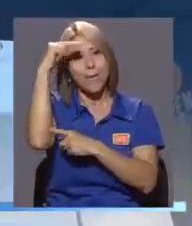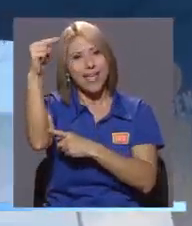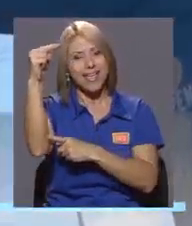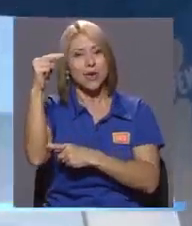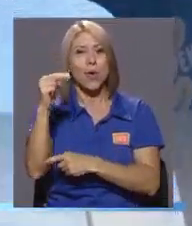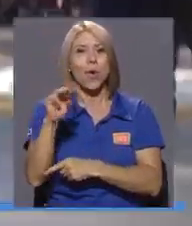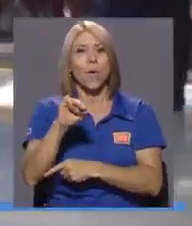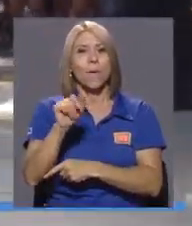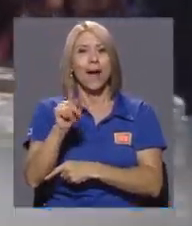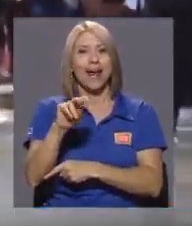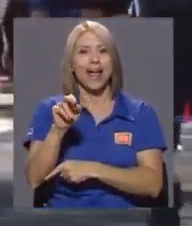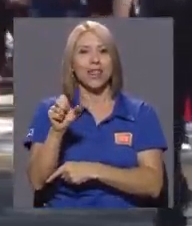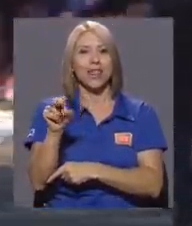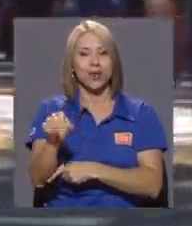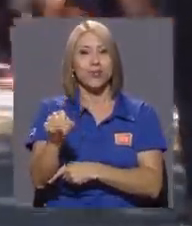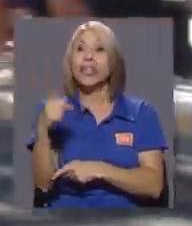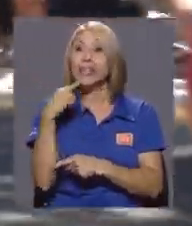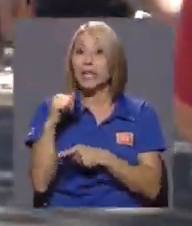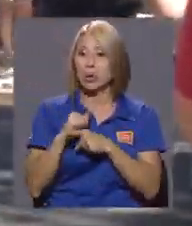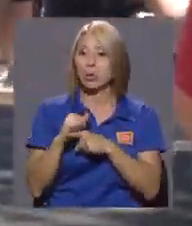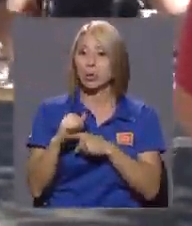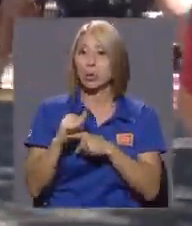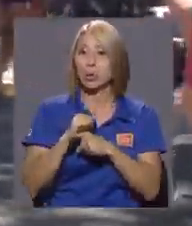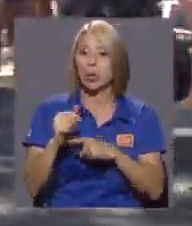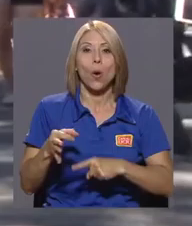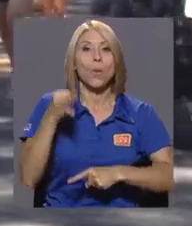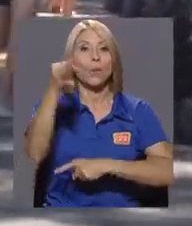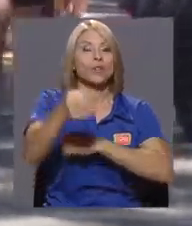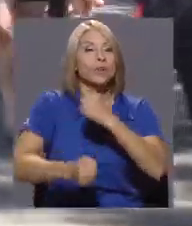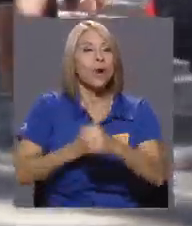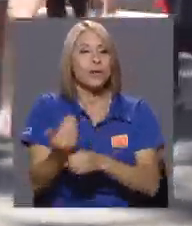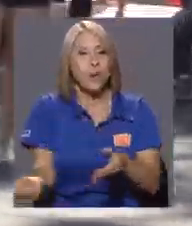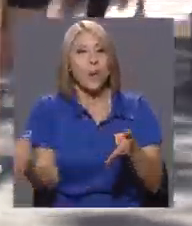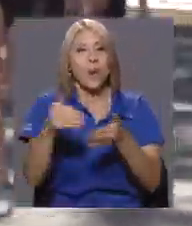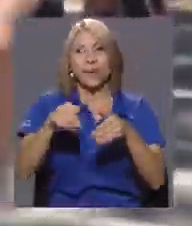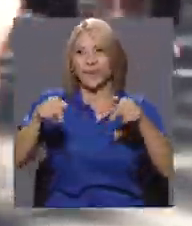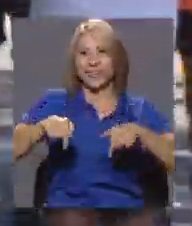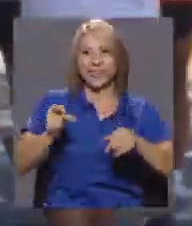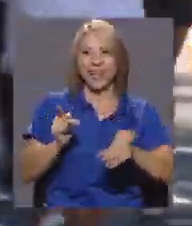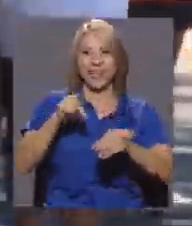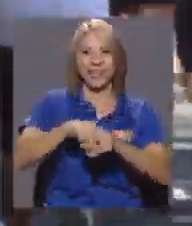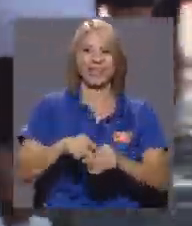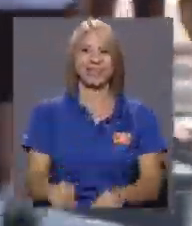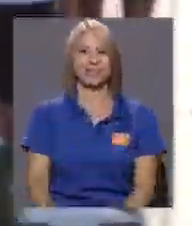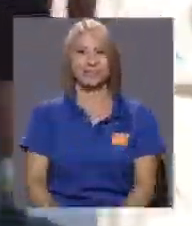aseguró seguir entrenando para participar el próximo año de la milla universitaria.